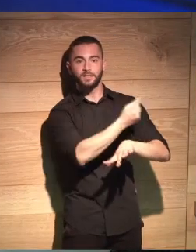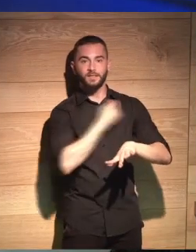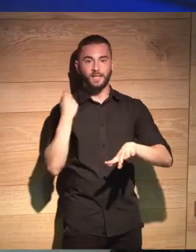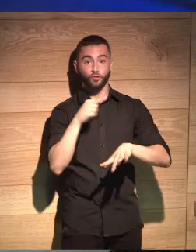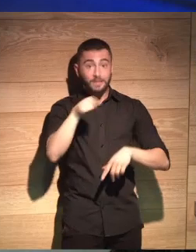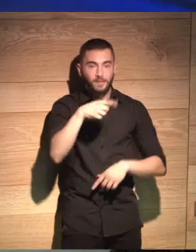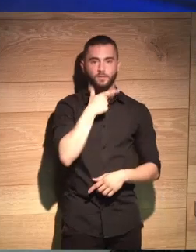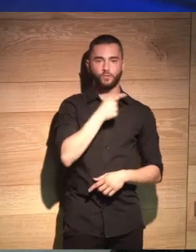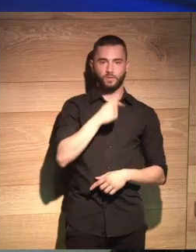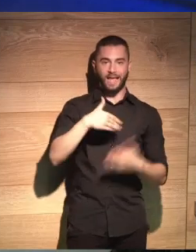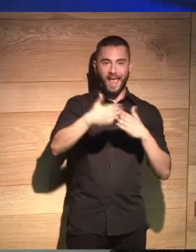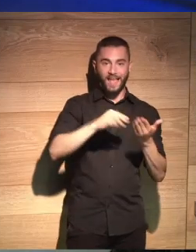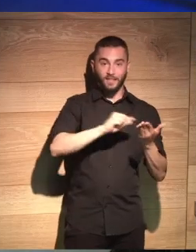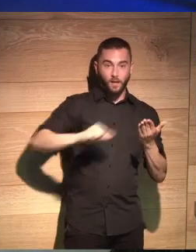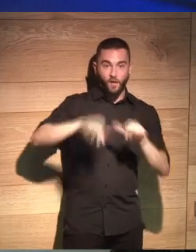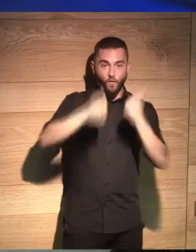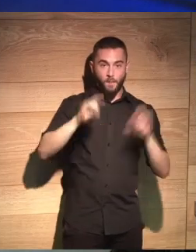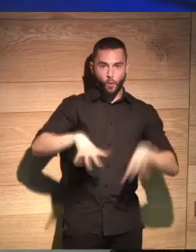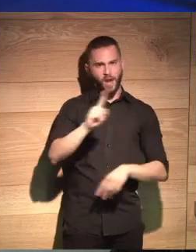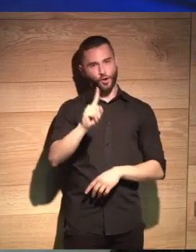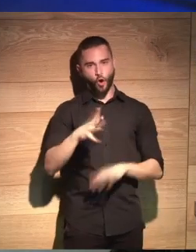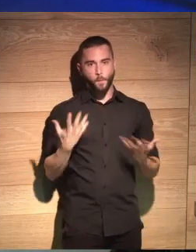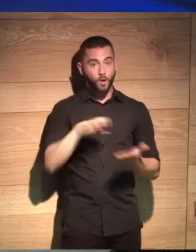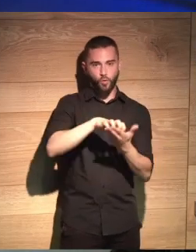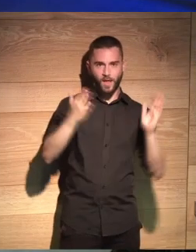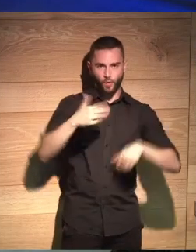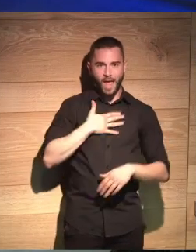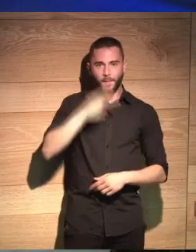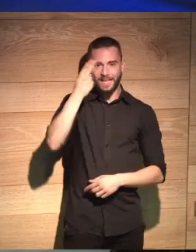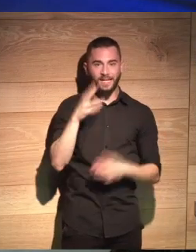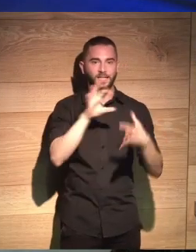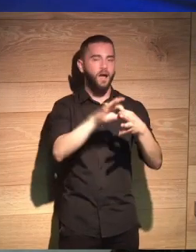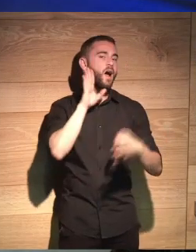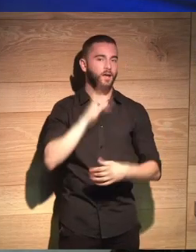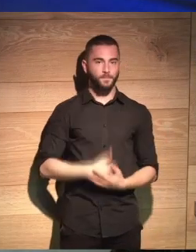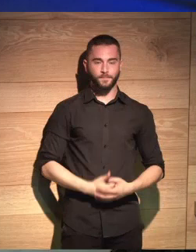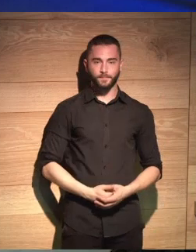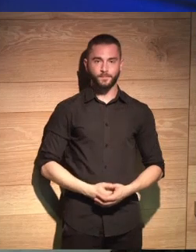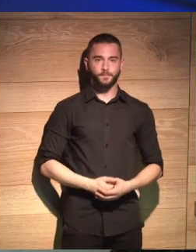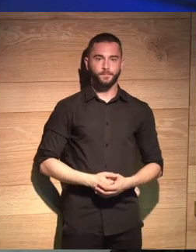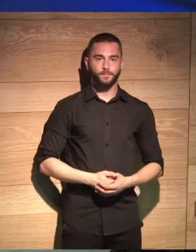los escritores escriben así, pero son sin duda los que a mí me interesan. Uh-huh.